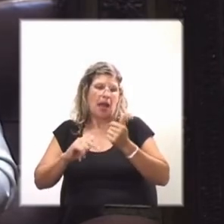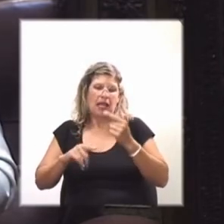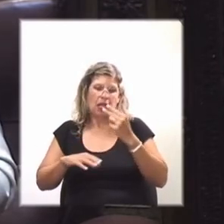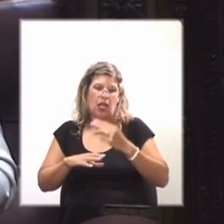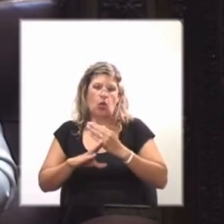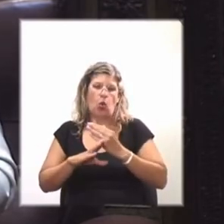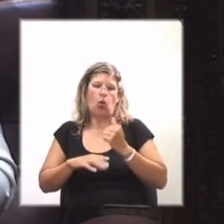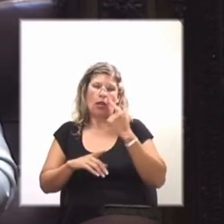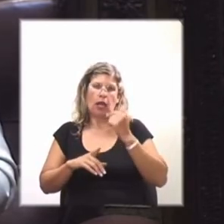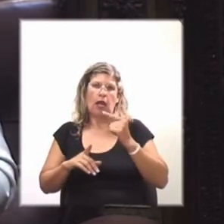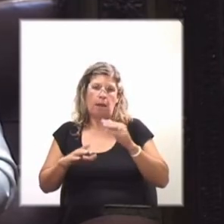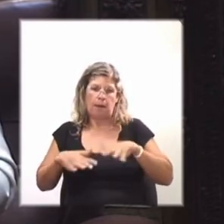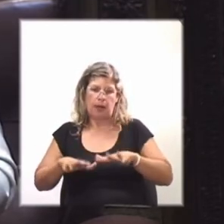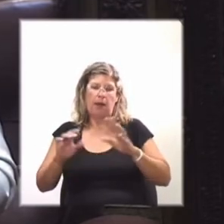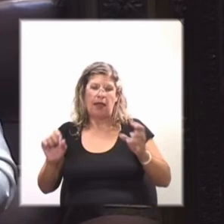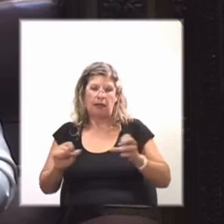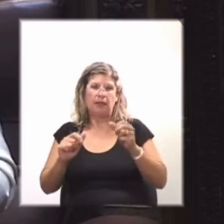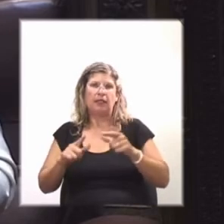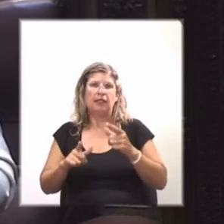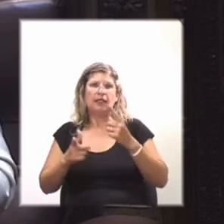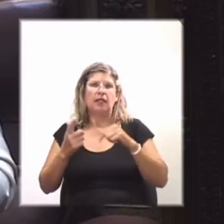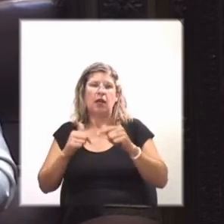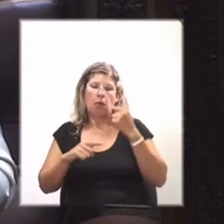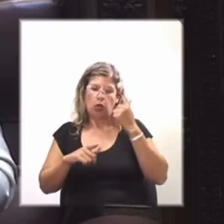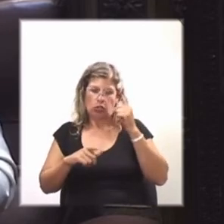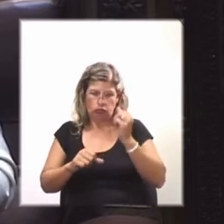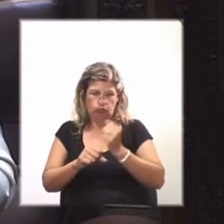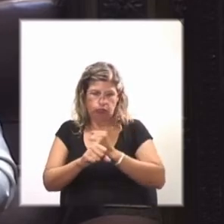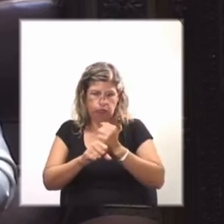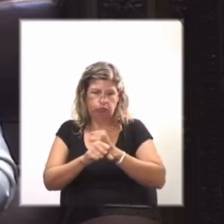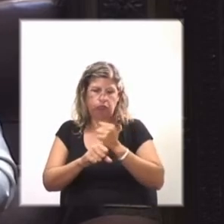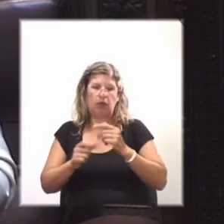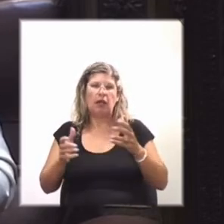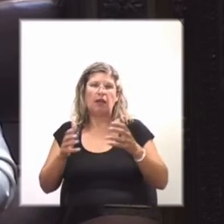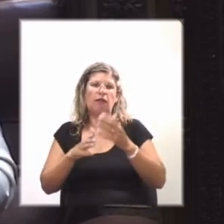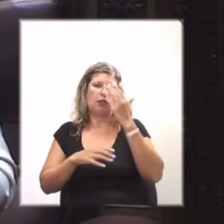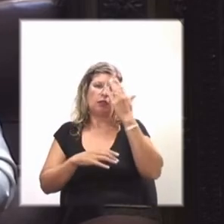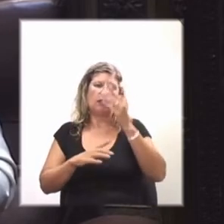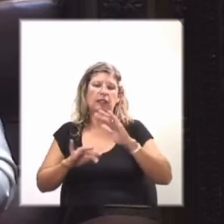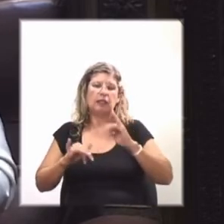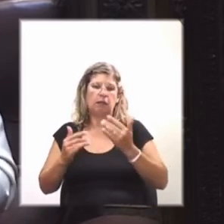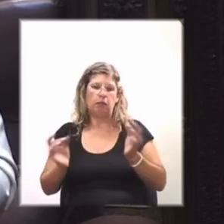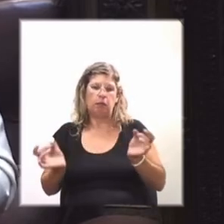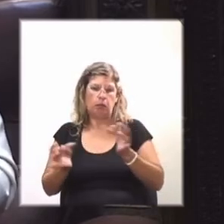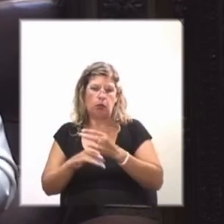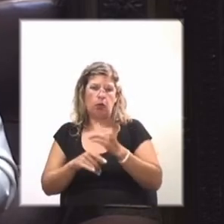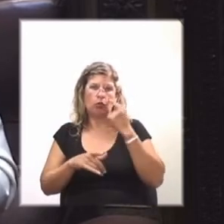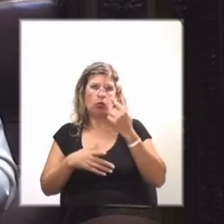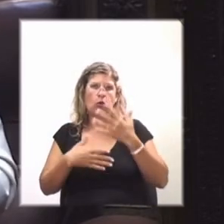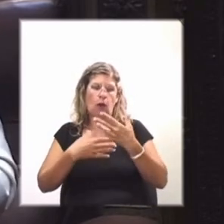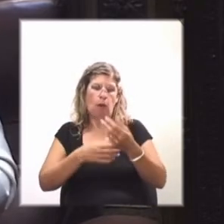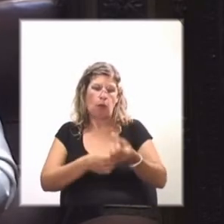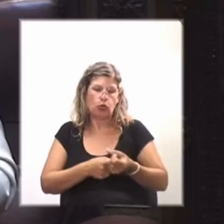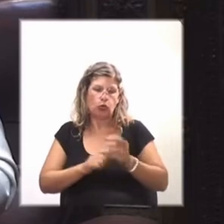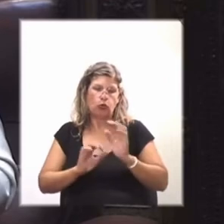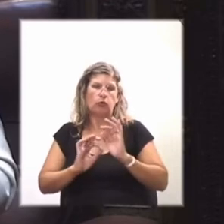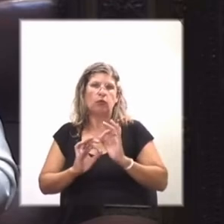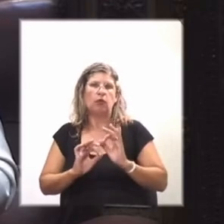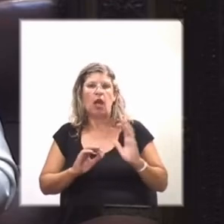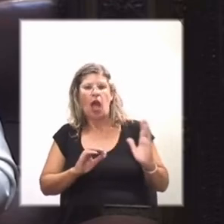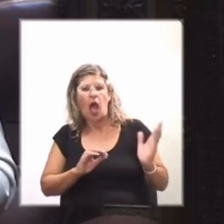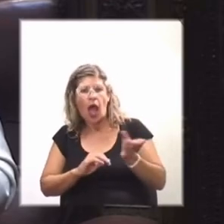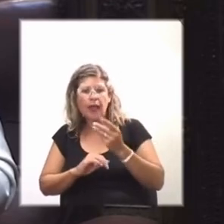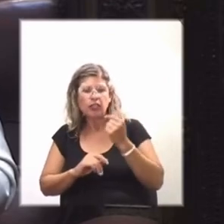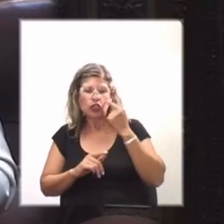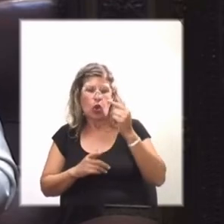acción. Por eso militancia y dirigencia del Frente Amplio están prontos a conceder su apoyo crítico a todas